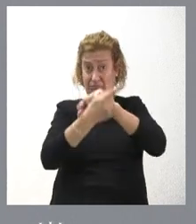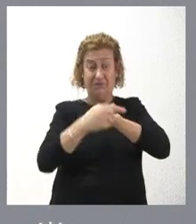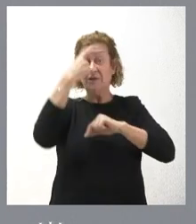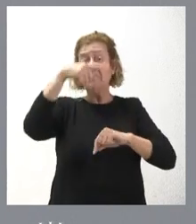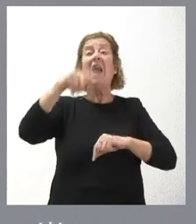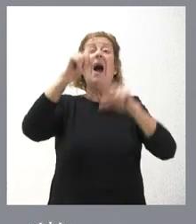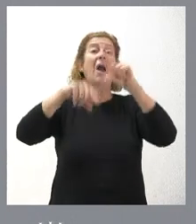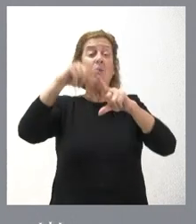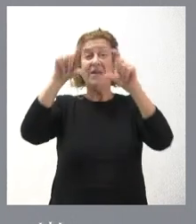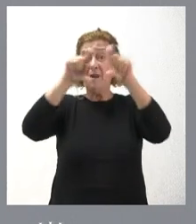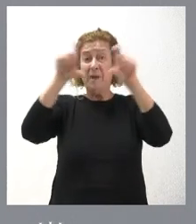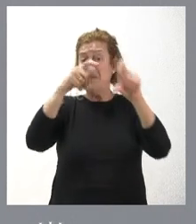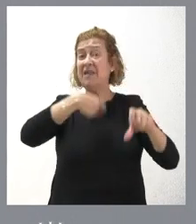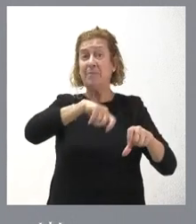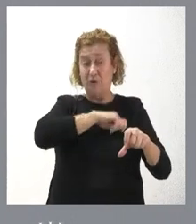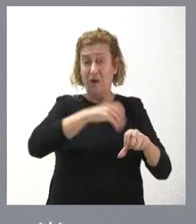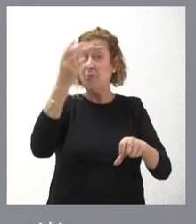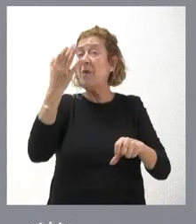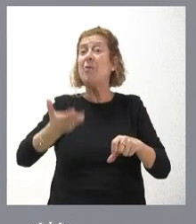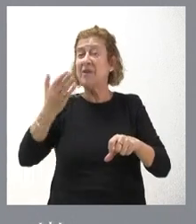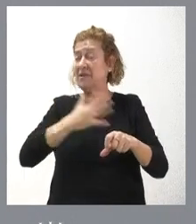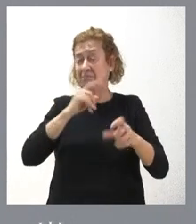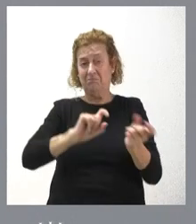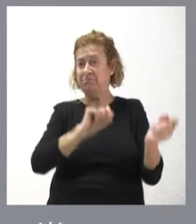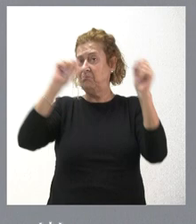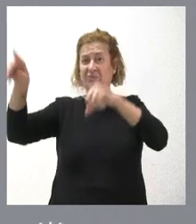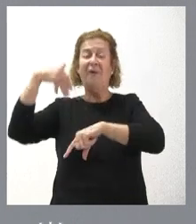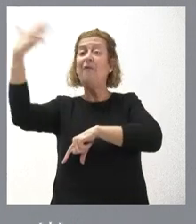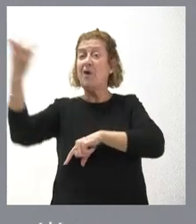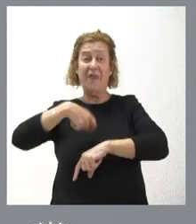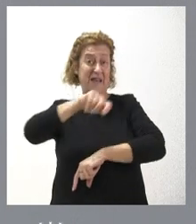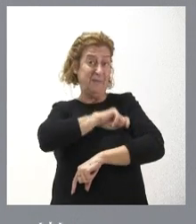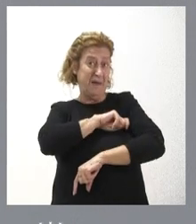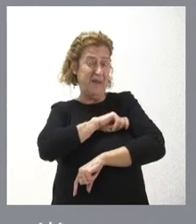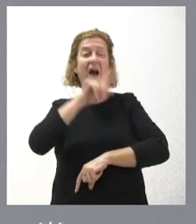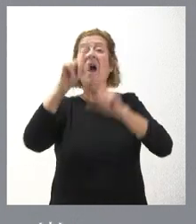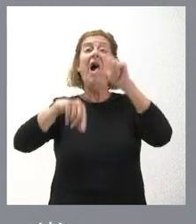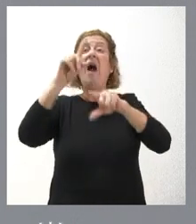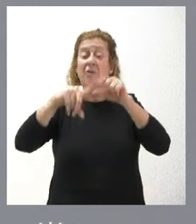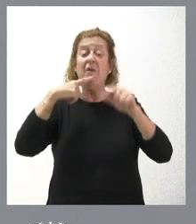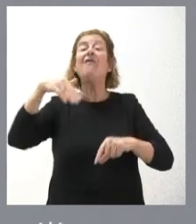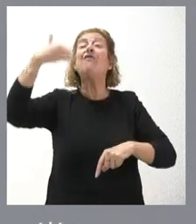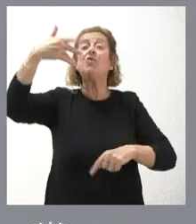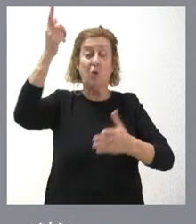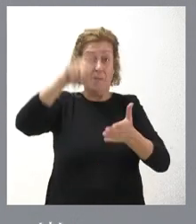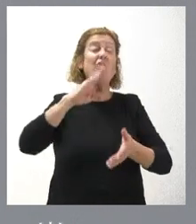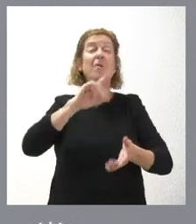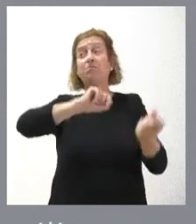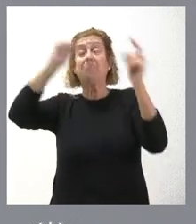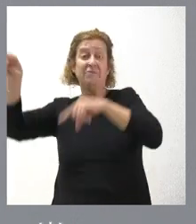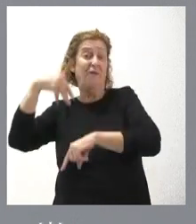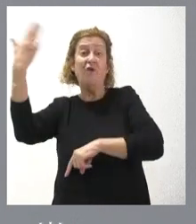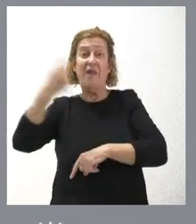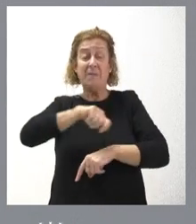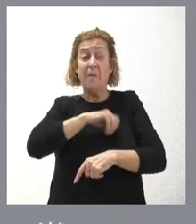importantes que decidieron cambiar su sede social fuera de España algunas otras han dicho que sus inversiones las van a hacer en el futuro también fuera de España como consecuencia de esa